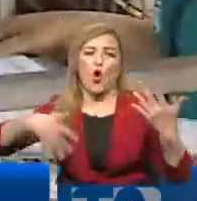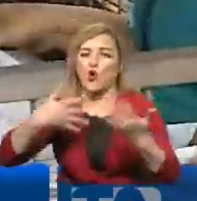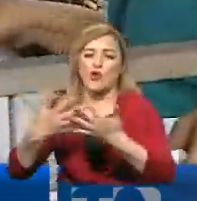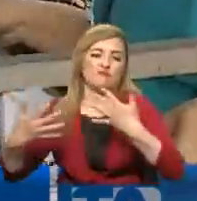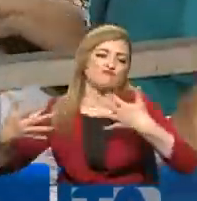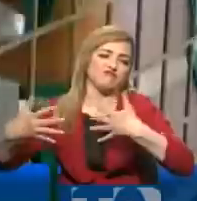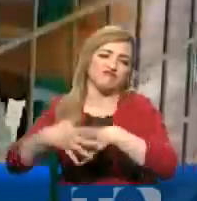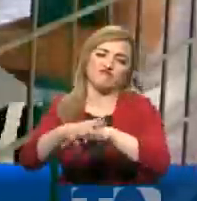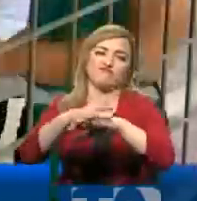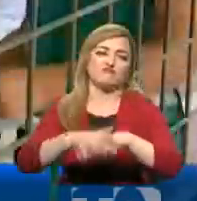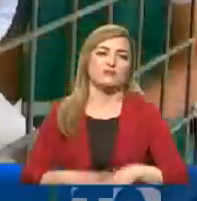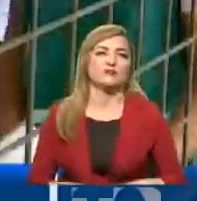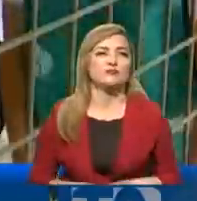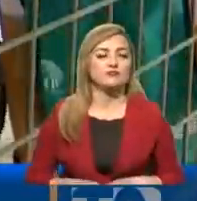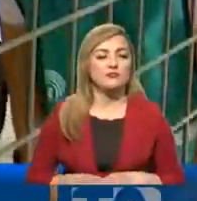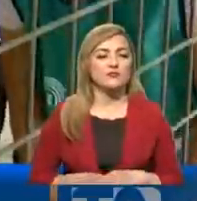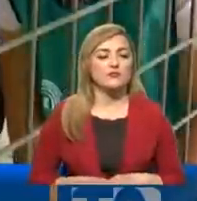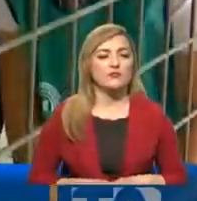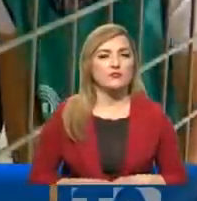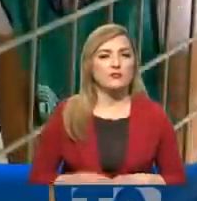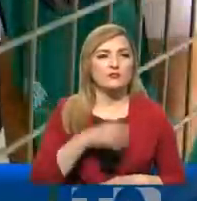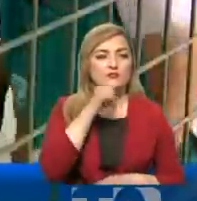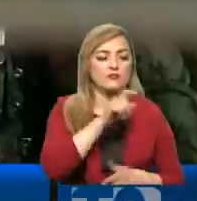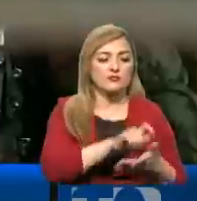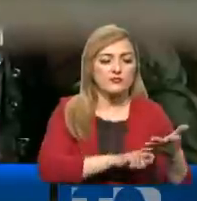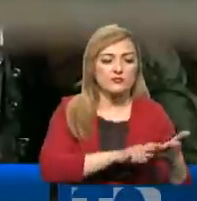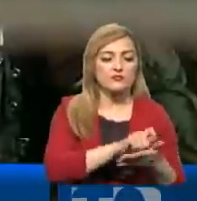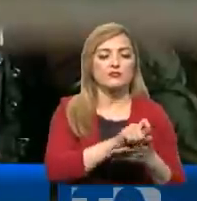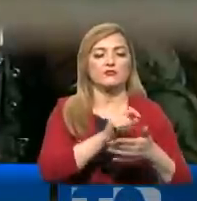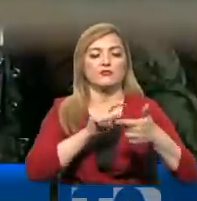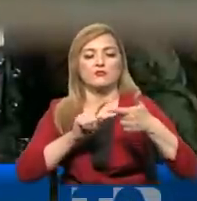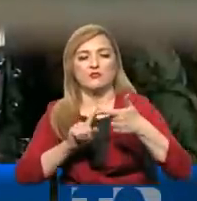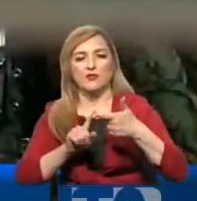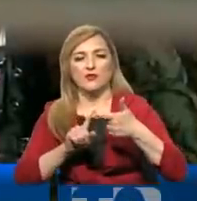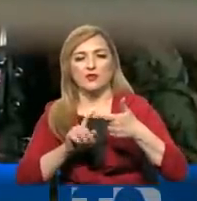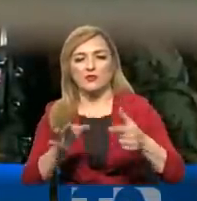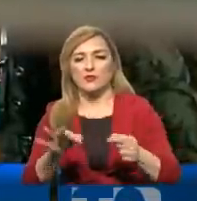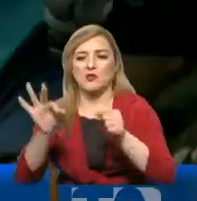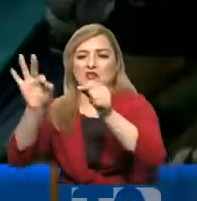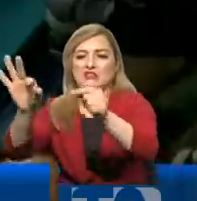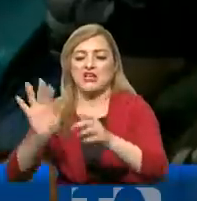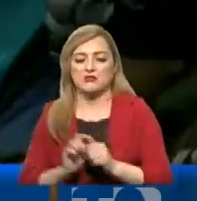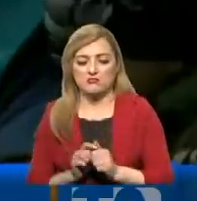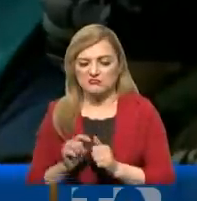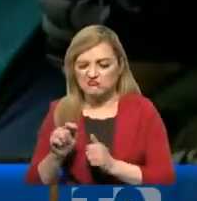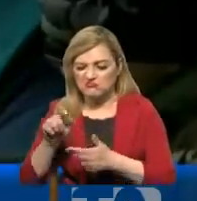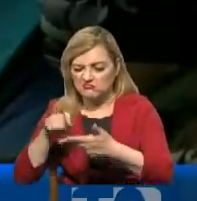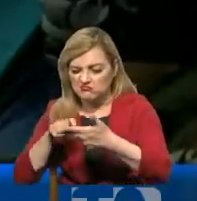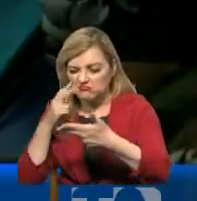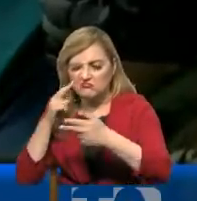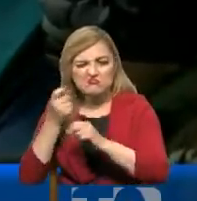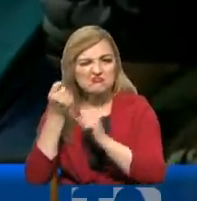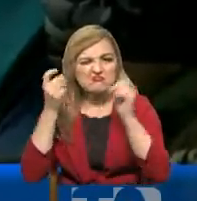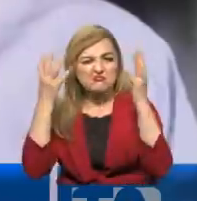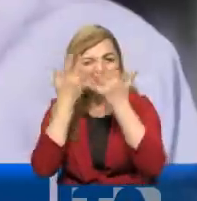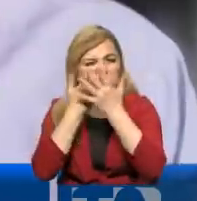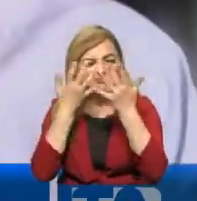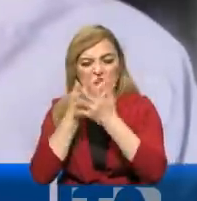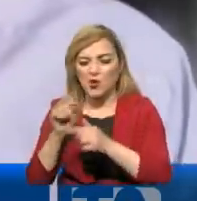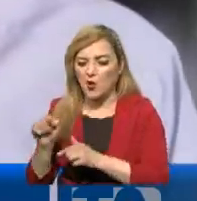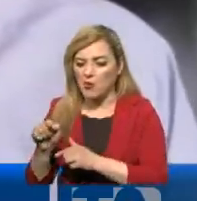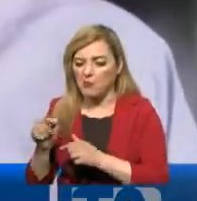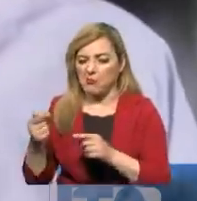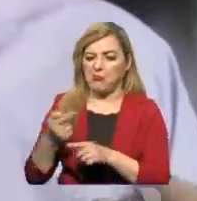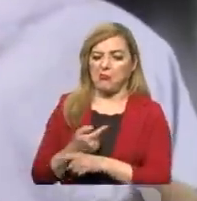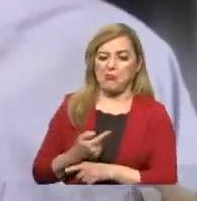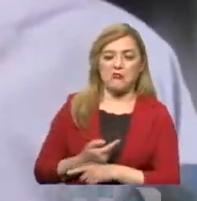con novedad aquellas a las que les falta firma, las que están rezagadas, las que son ilegibles y las inconsistentes. Podía